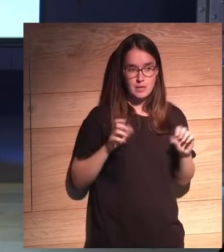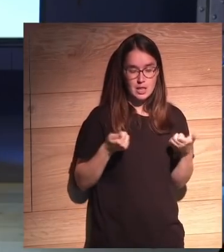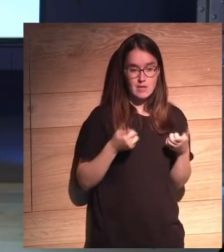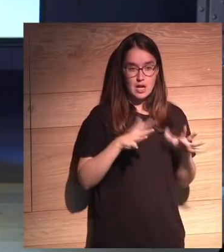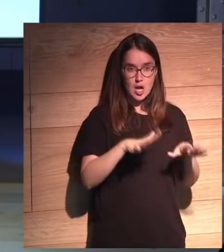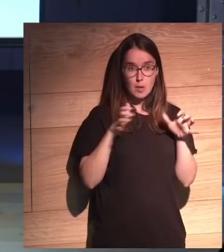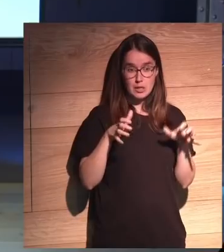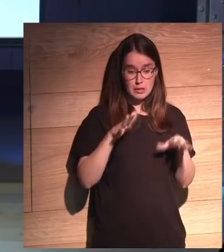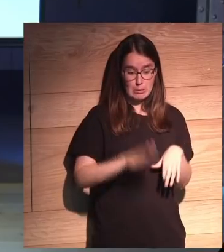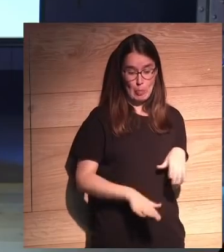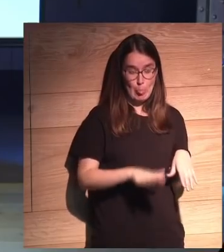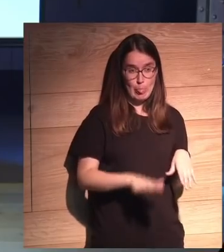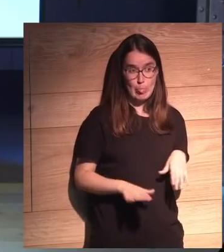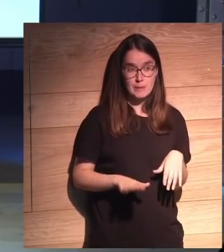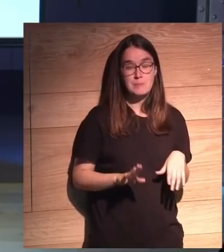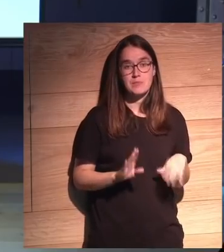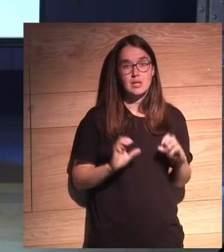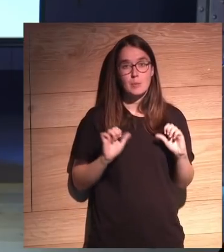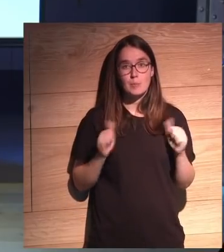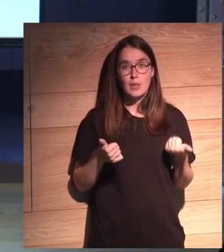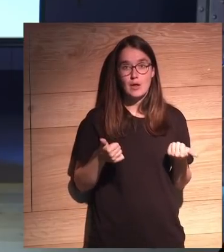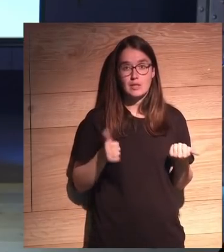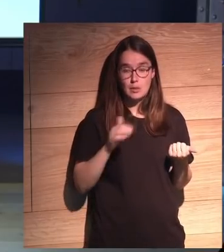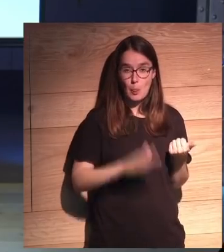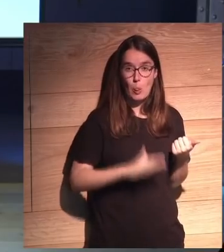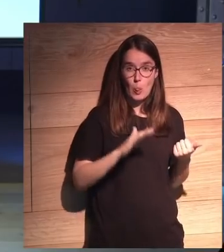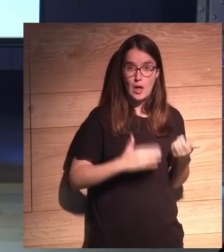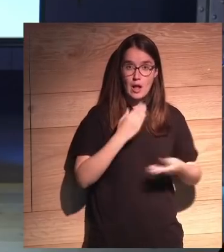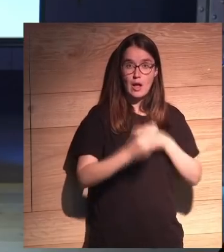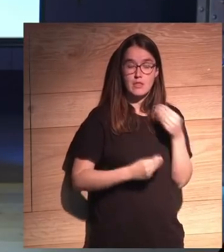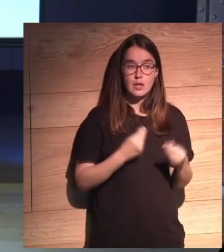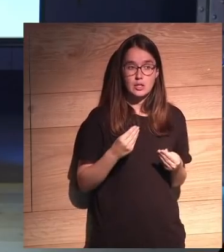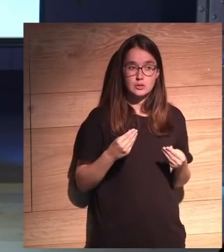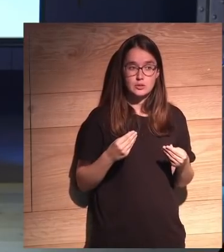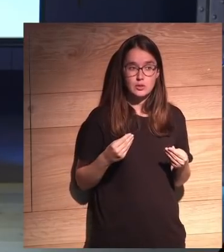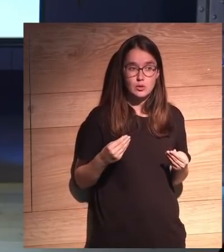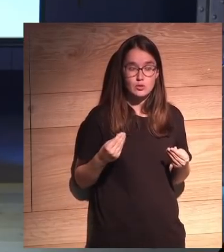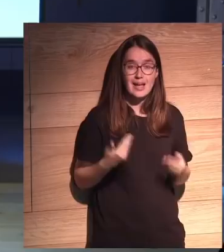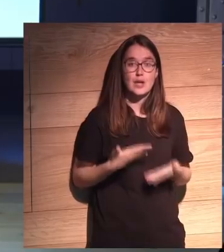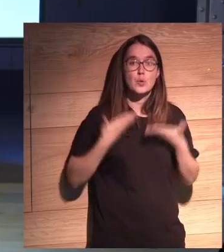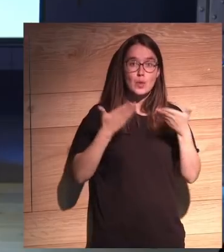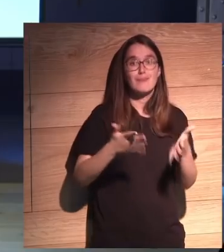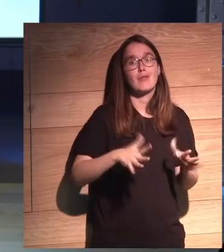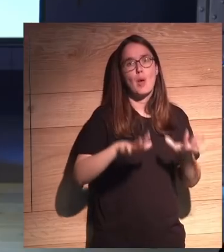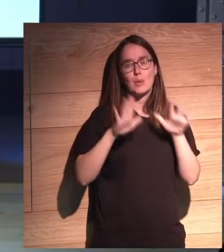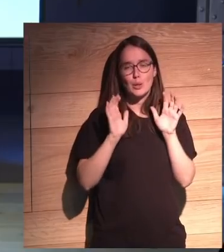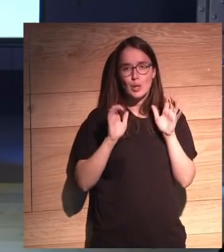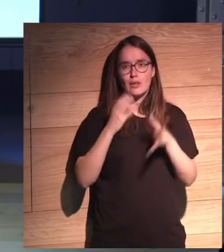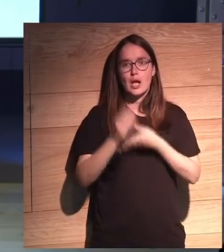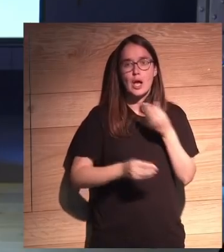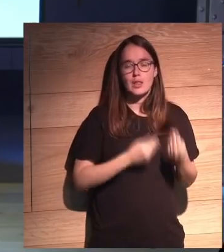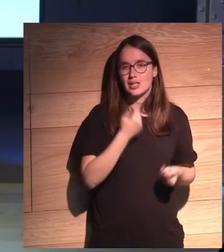Empezaban a aprender desde muy pequeños, y empezaban desde pequeños pues haciendo de ayudantes, de aprendices,